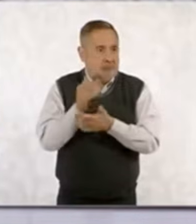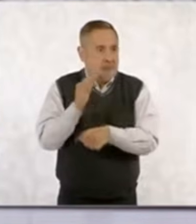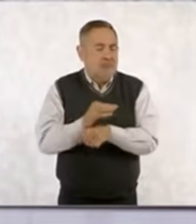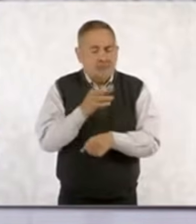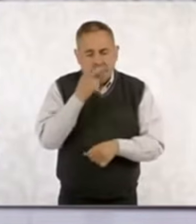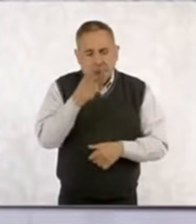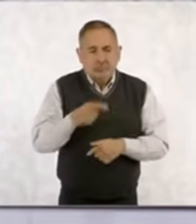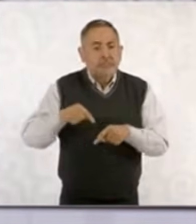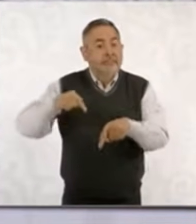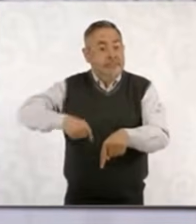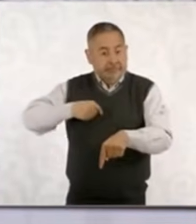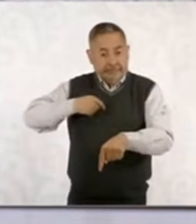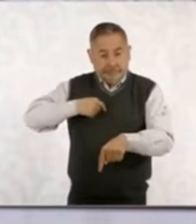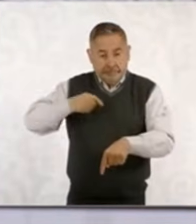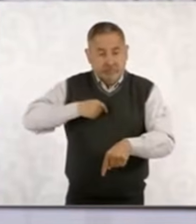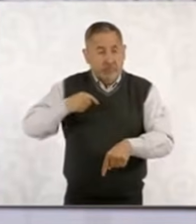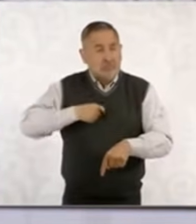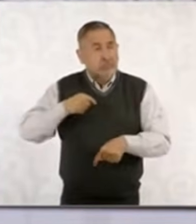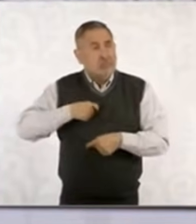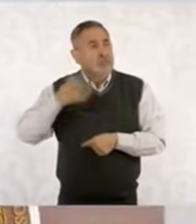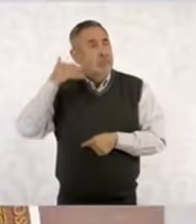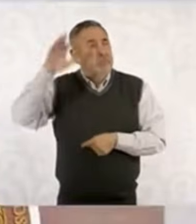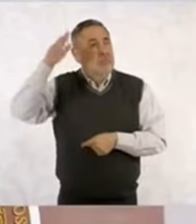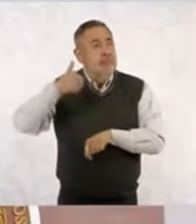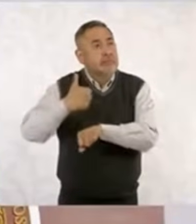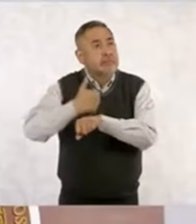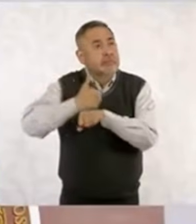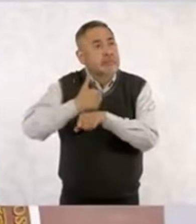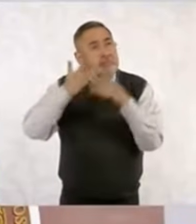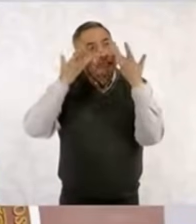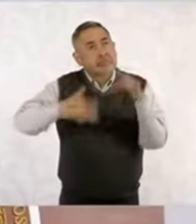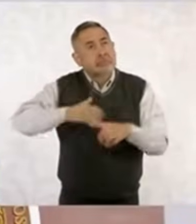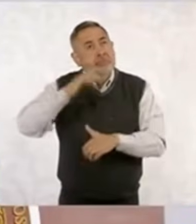yo salí de la primaria en el 74,